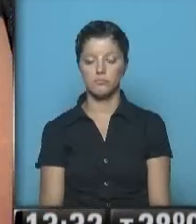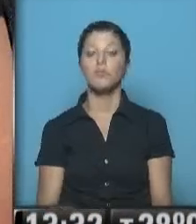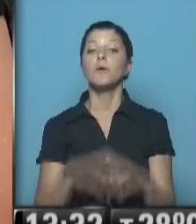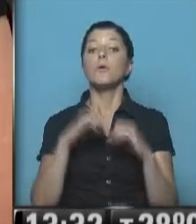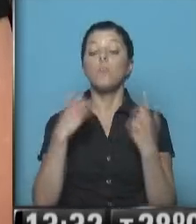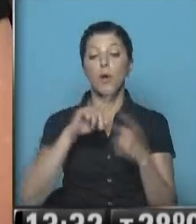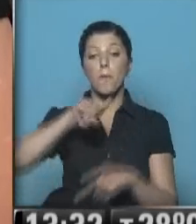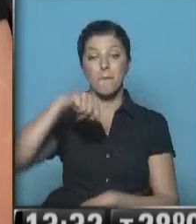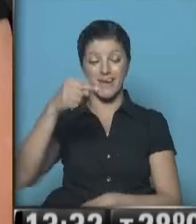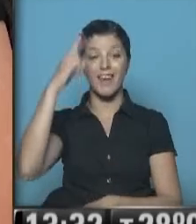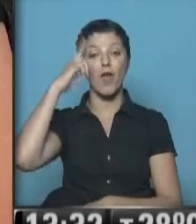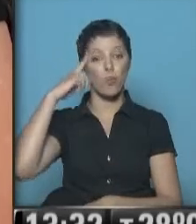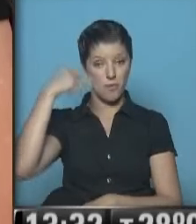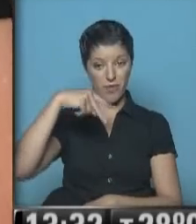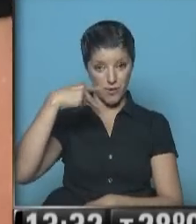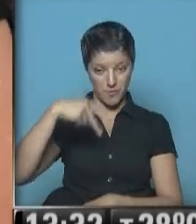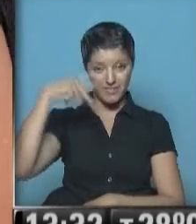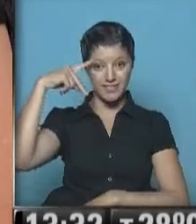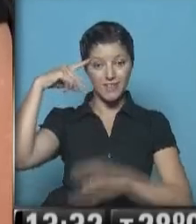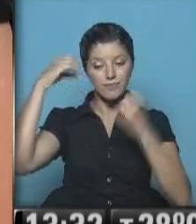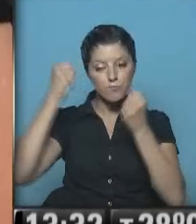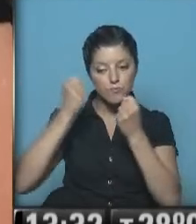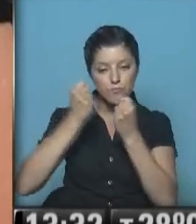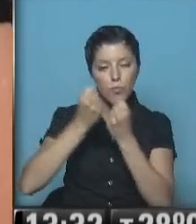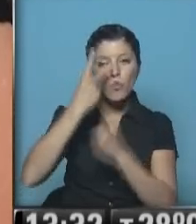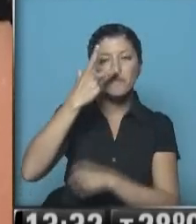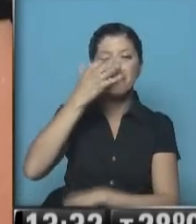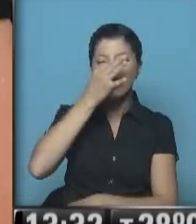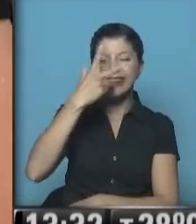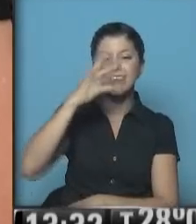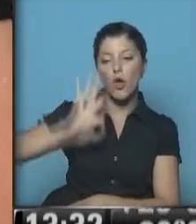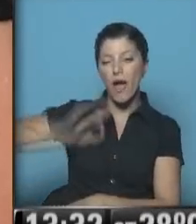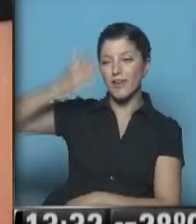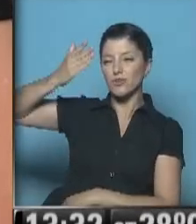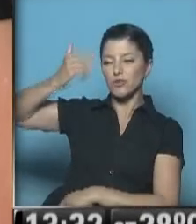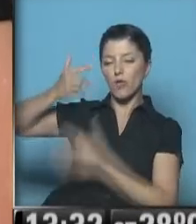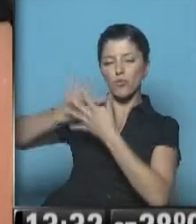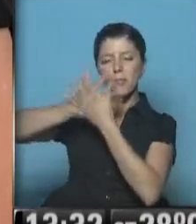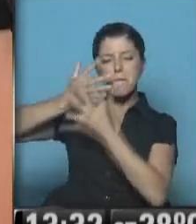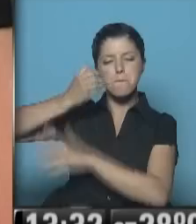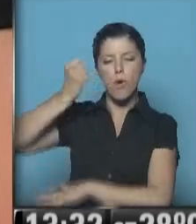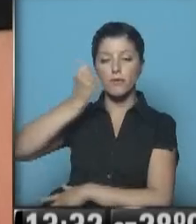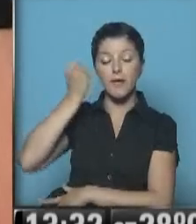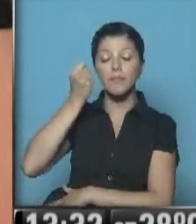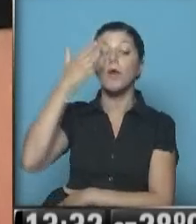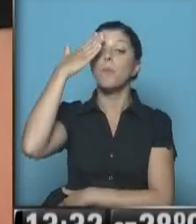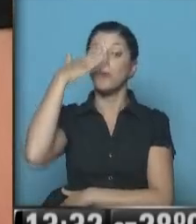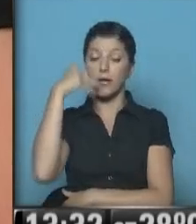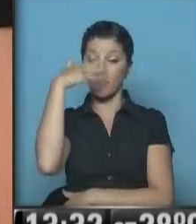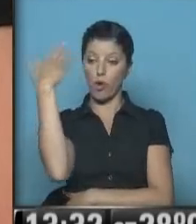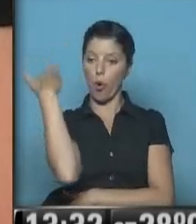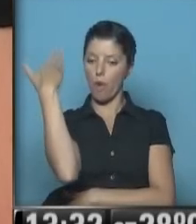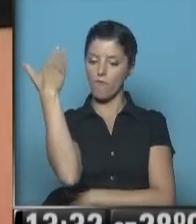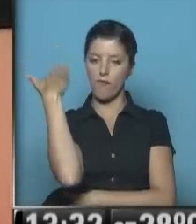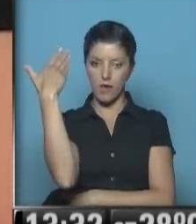Bueno, y mañana, 9 de noviembre, se cumplen 25 años de un día histórico, porque fue el día en que después de una conferencia de prensa